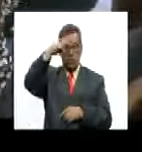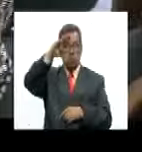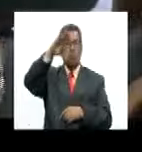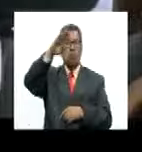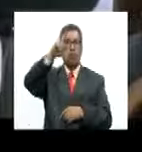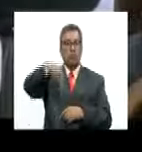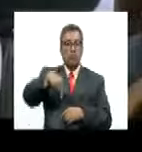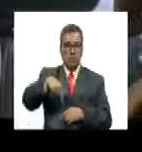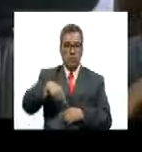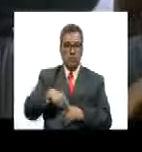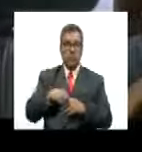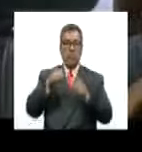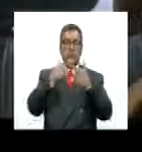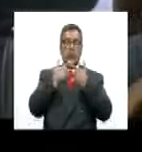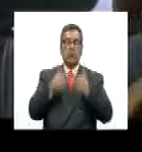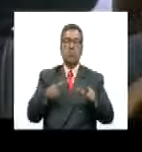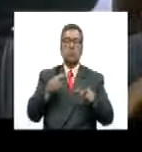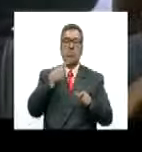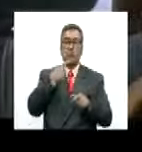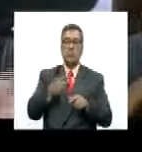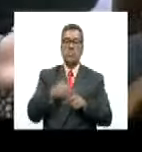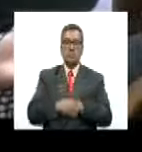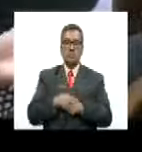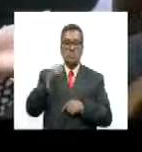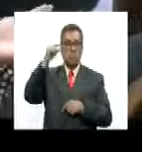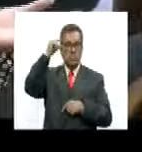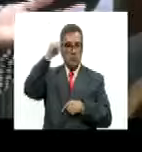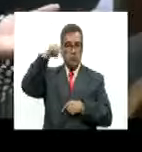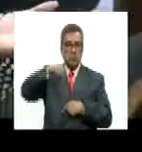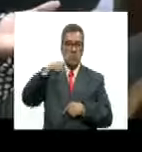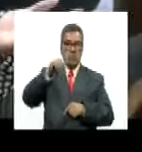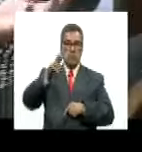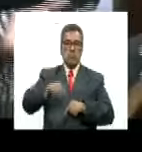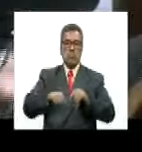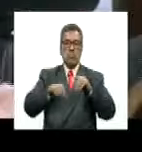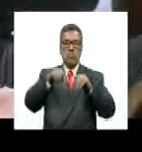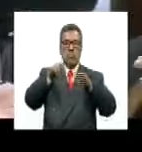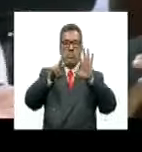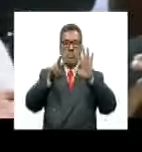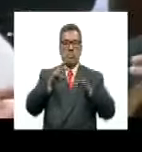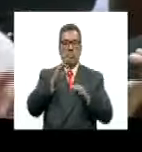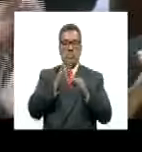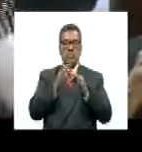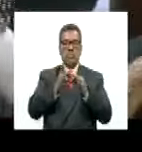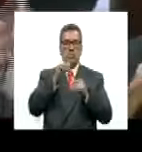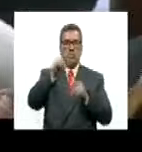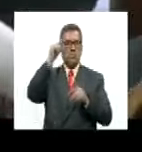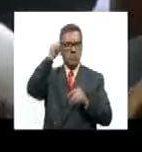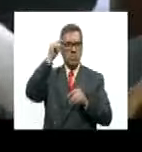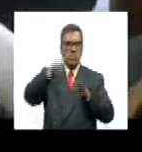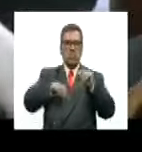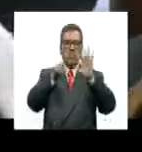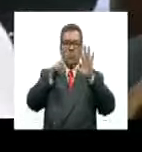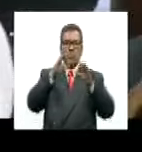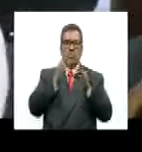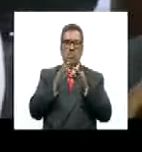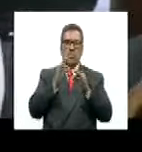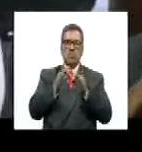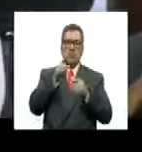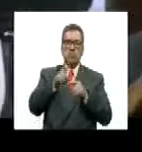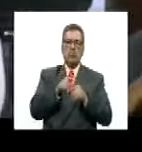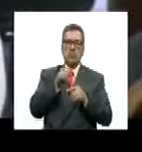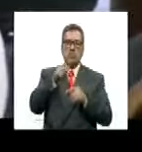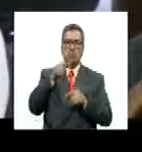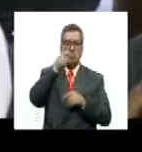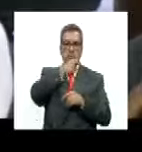la voz por su libertad. Hoy es exactamente 17 de septiembre, pero fue un 16 de septiembre cuando